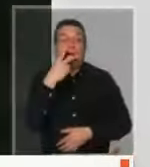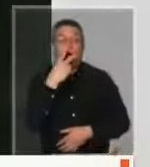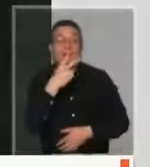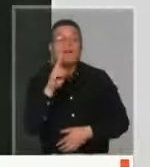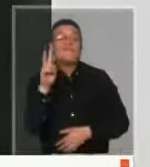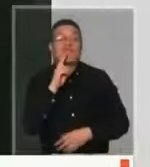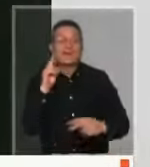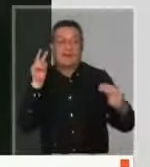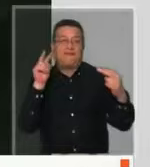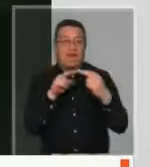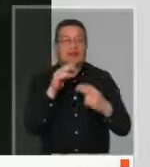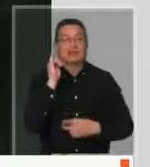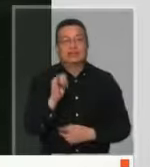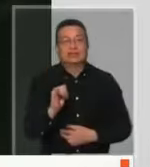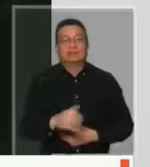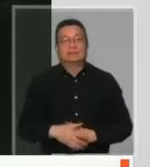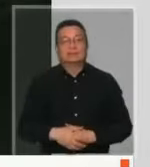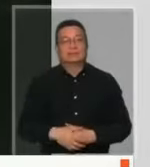viernes.